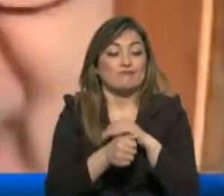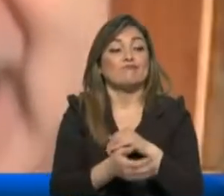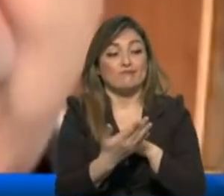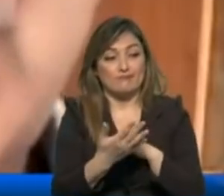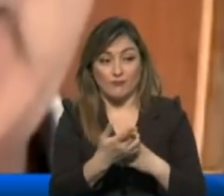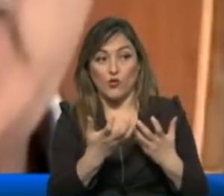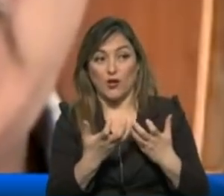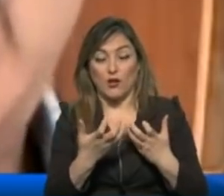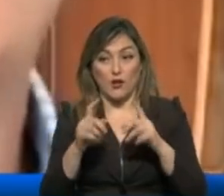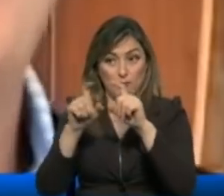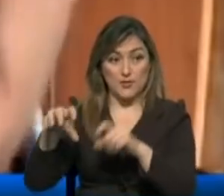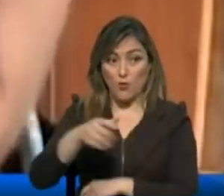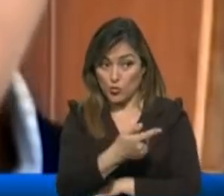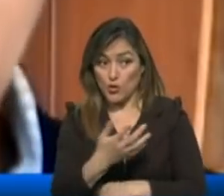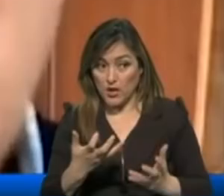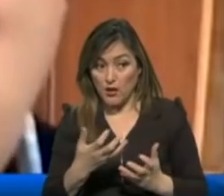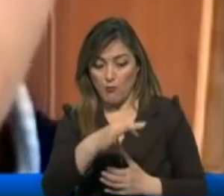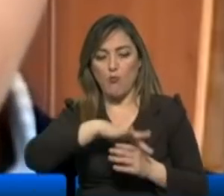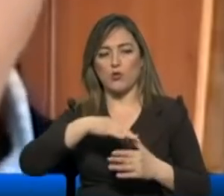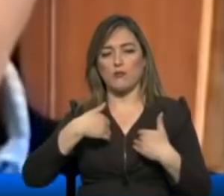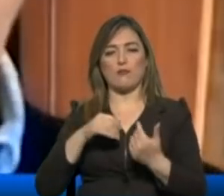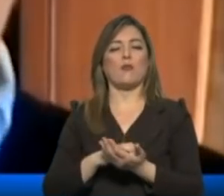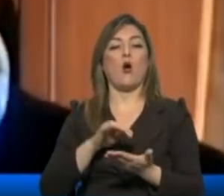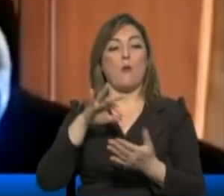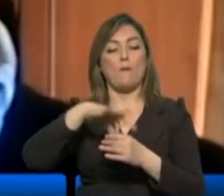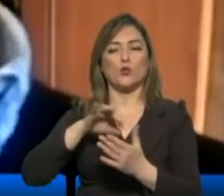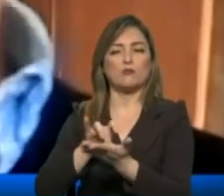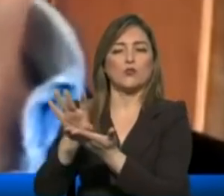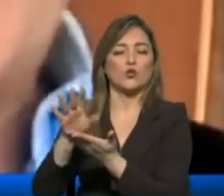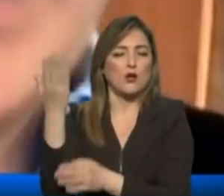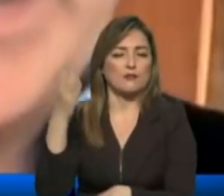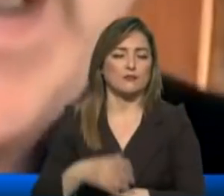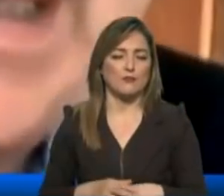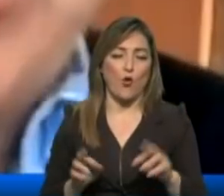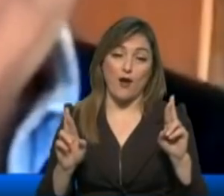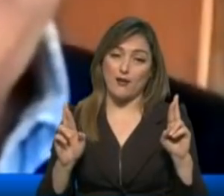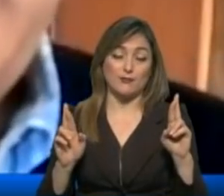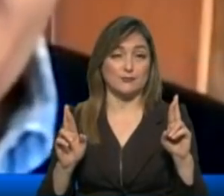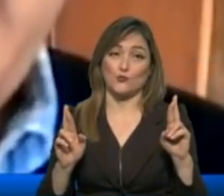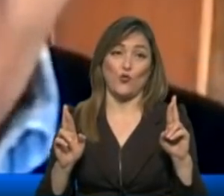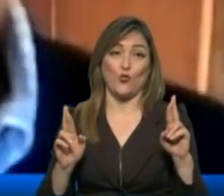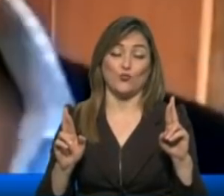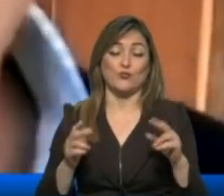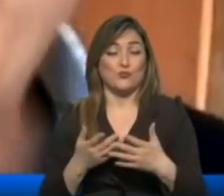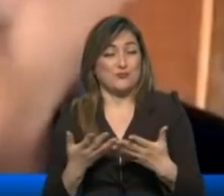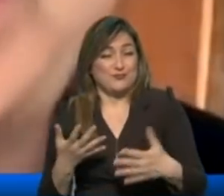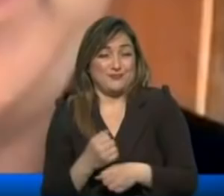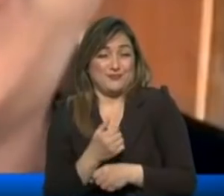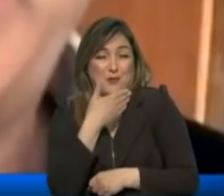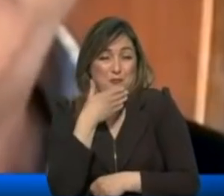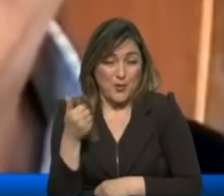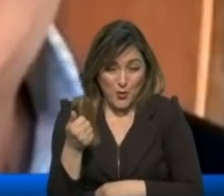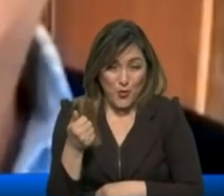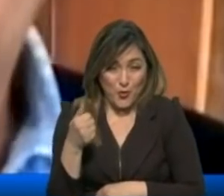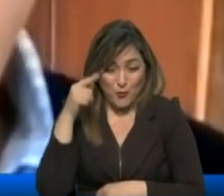poder. Ojalá que no sea así, y ojalá que no se actúe así, porque lo que vamos a tener, si eso ha sido así, no es una mejora